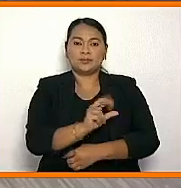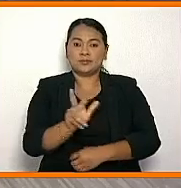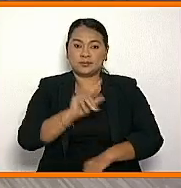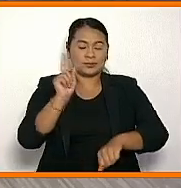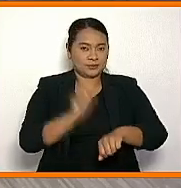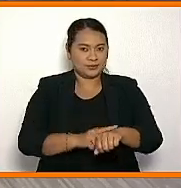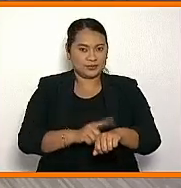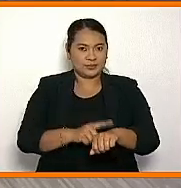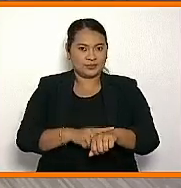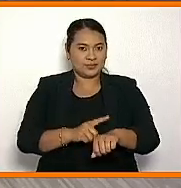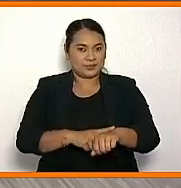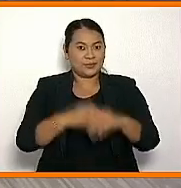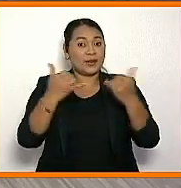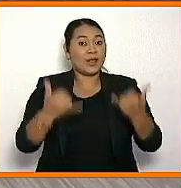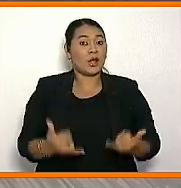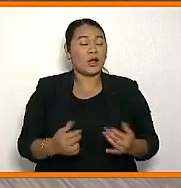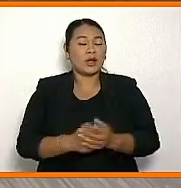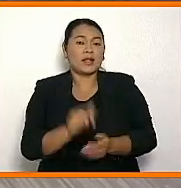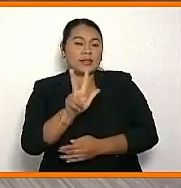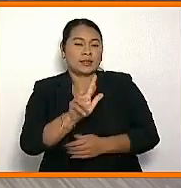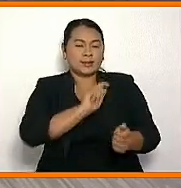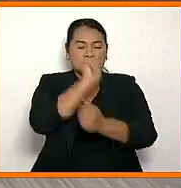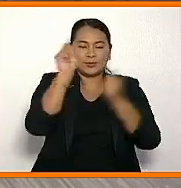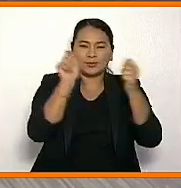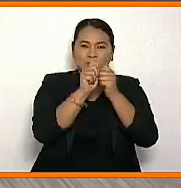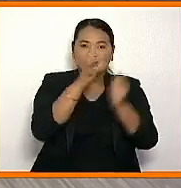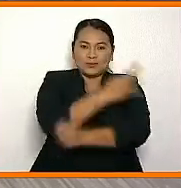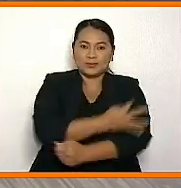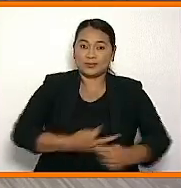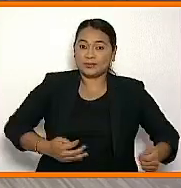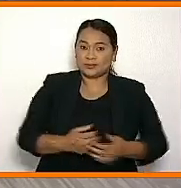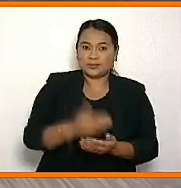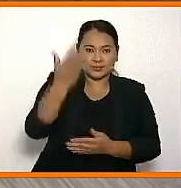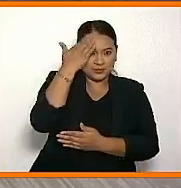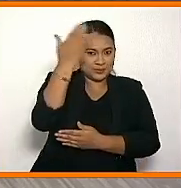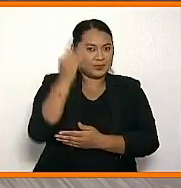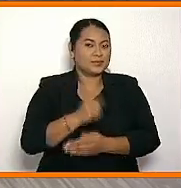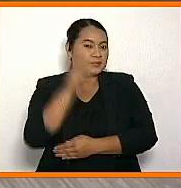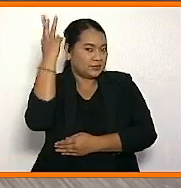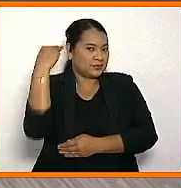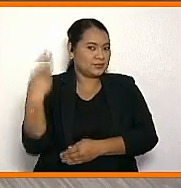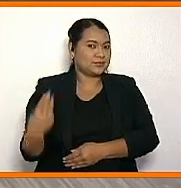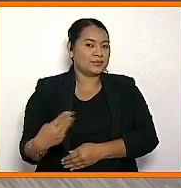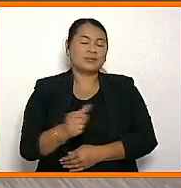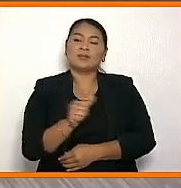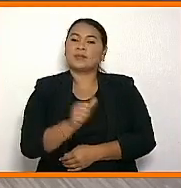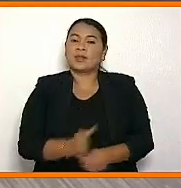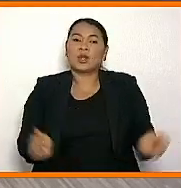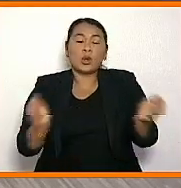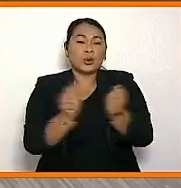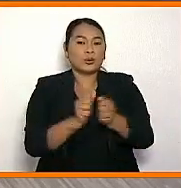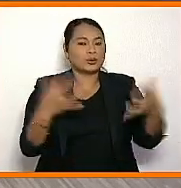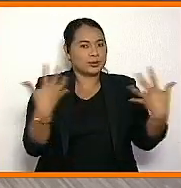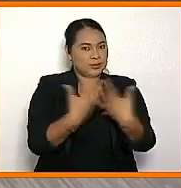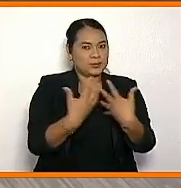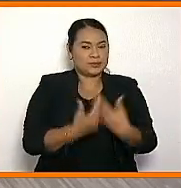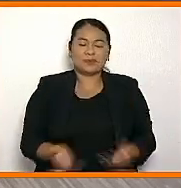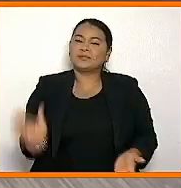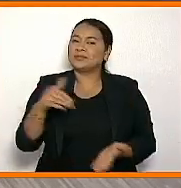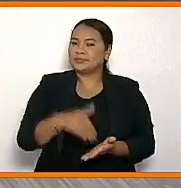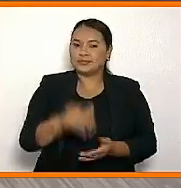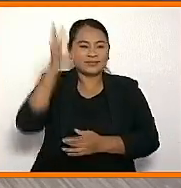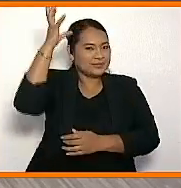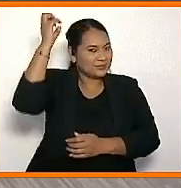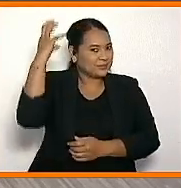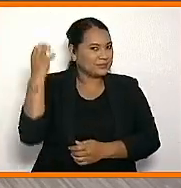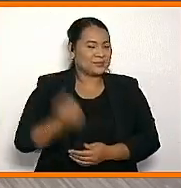reloj está marcando en este momento las 3 en punto de la tarde, te saluda Madeline Escobar y me encuentro acompañada nuevamente de Jasmine Walter.